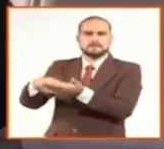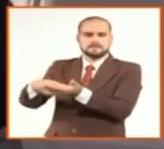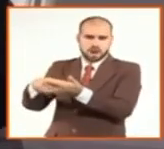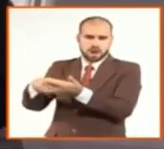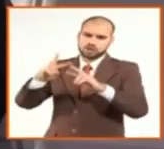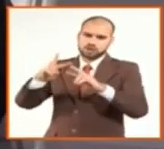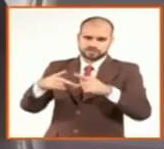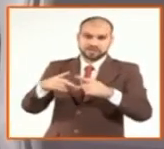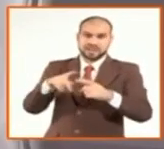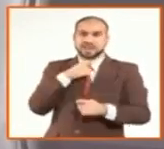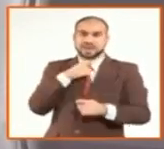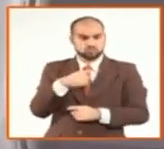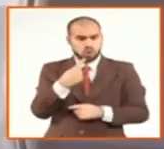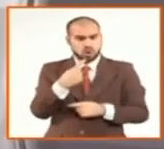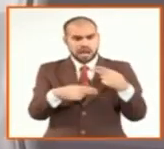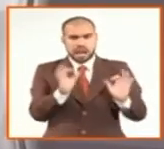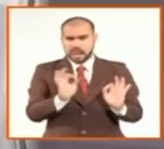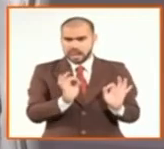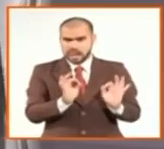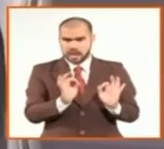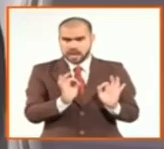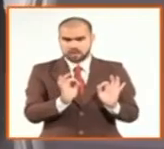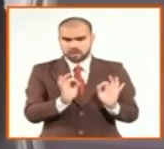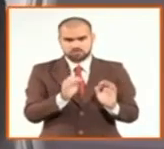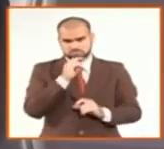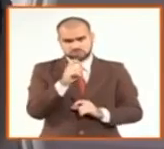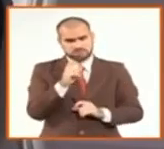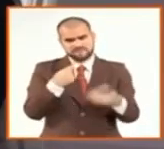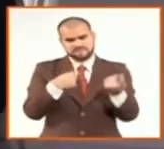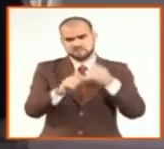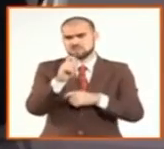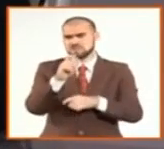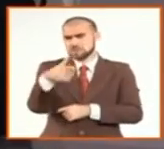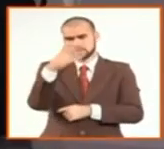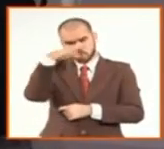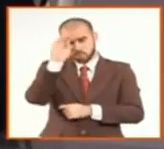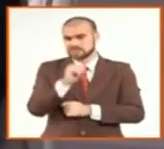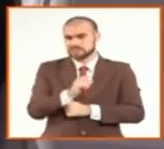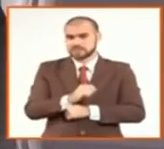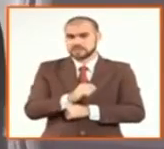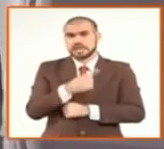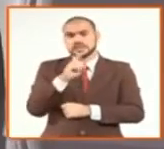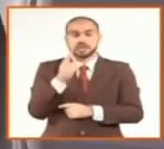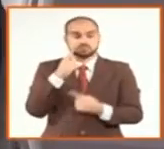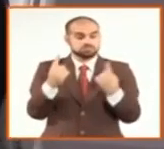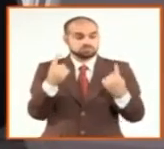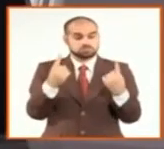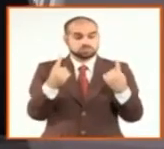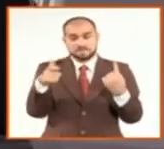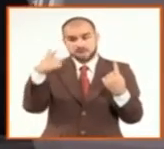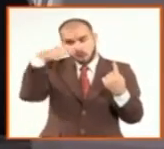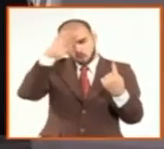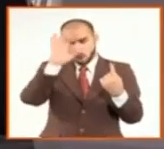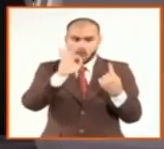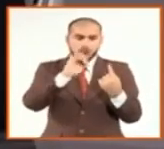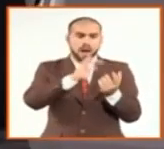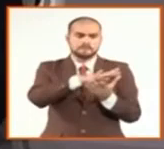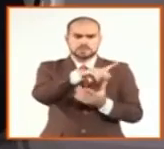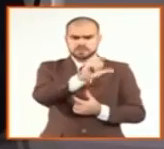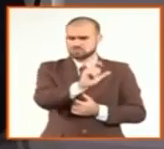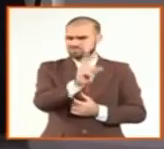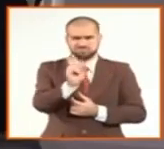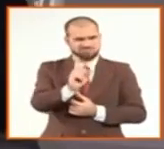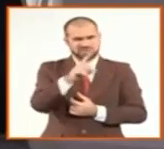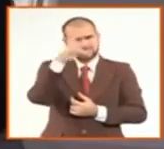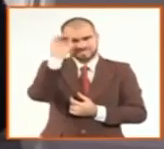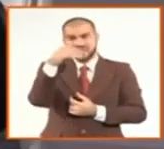es lo que siempre decimos, no hubiéramos podido venderlo en pesos. O sea, no es una alternativa de que o lo venden en MLC o lo venden en pesos, no. En concreto, o lo vendes